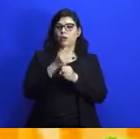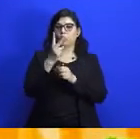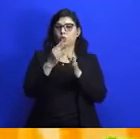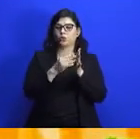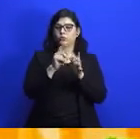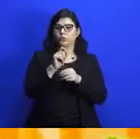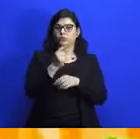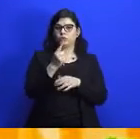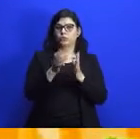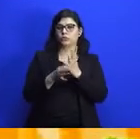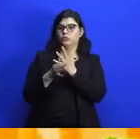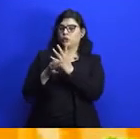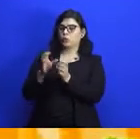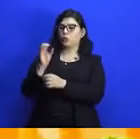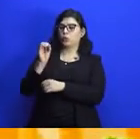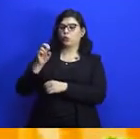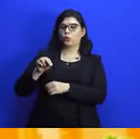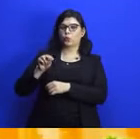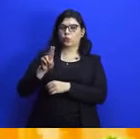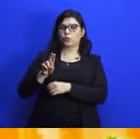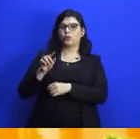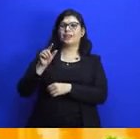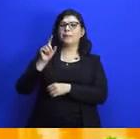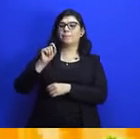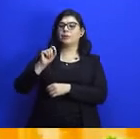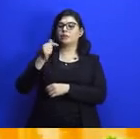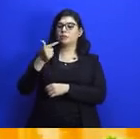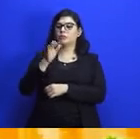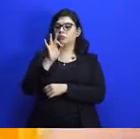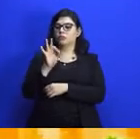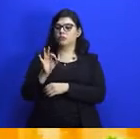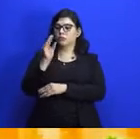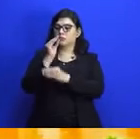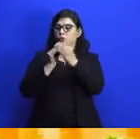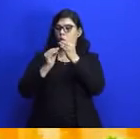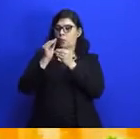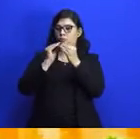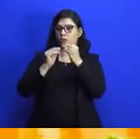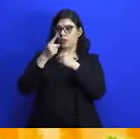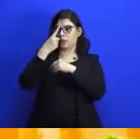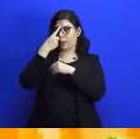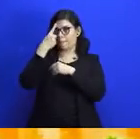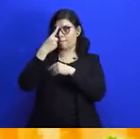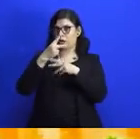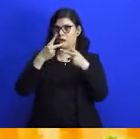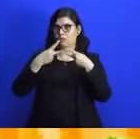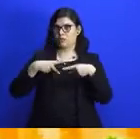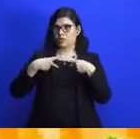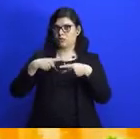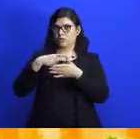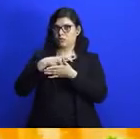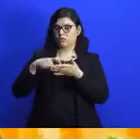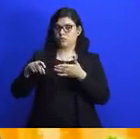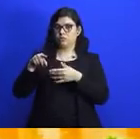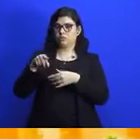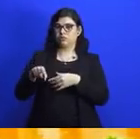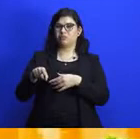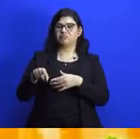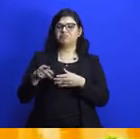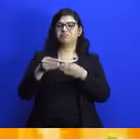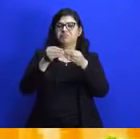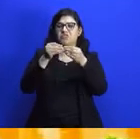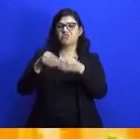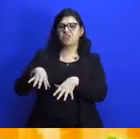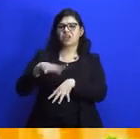a la ONU, el 17% de los alimentos disponibles para el consumidor son